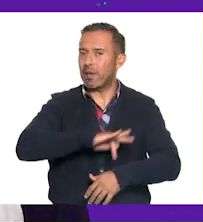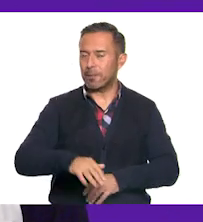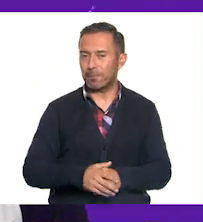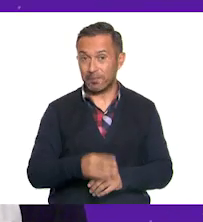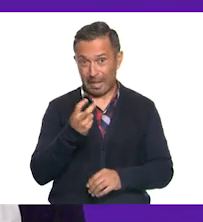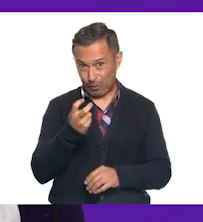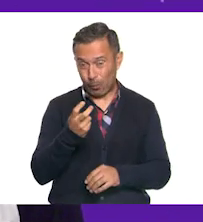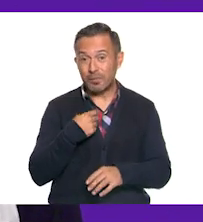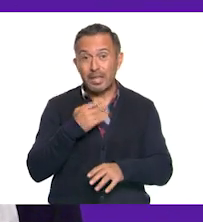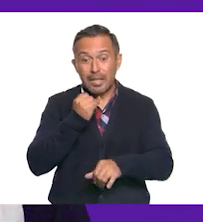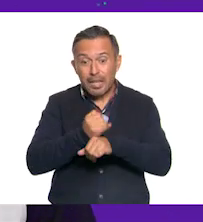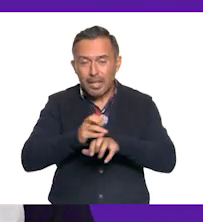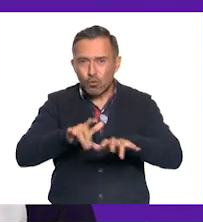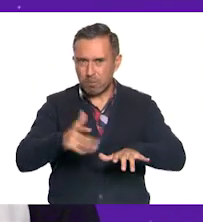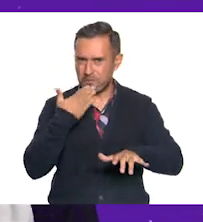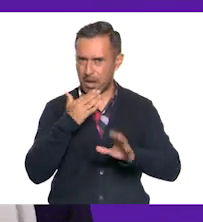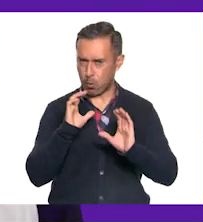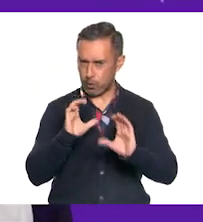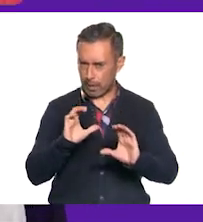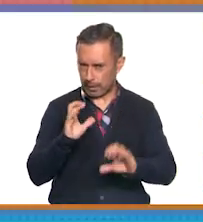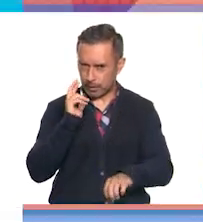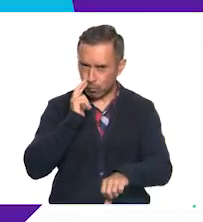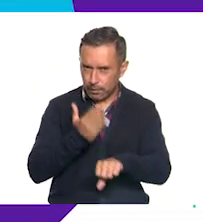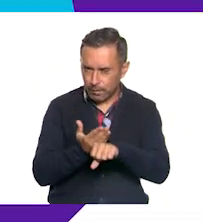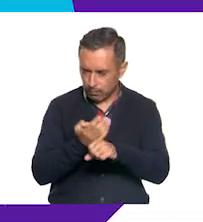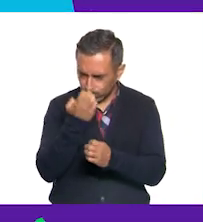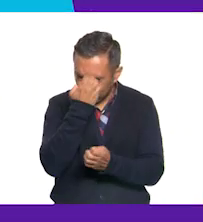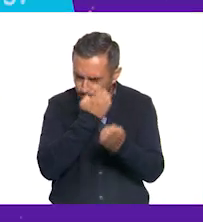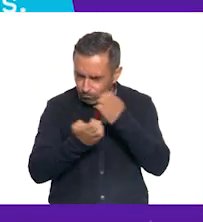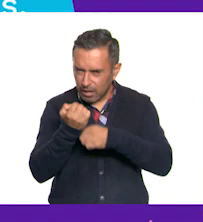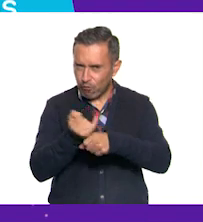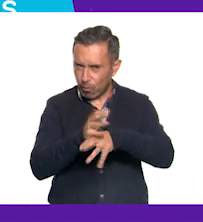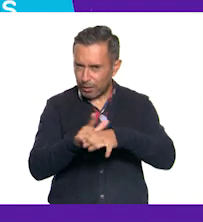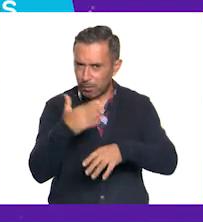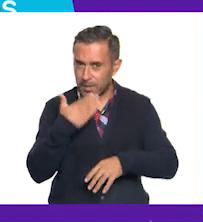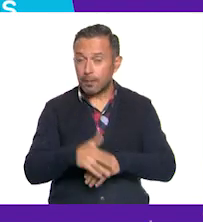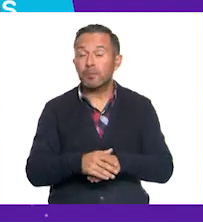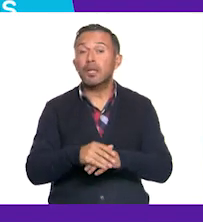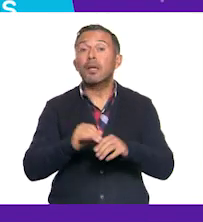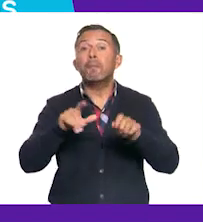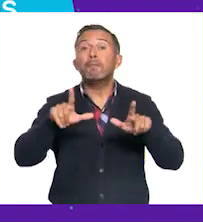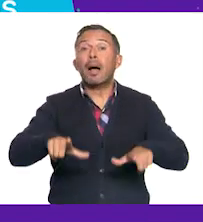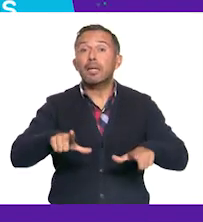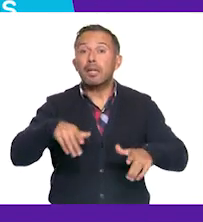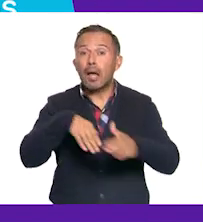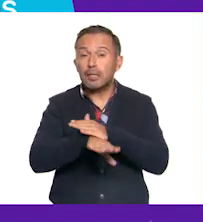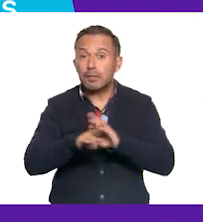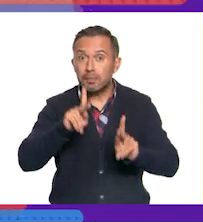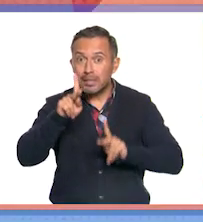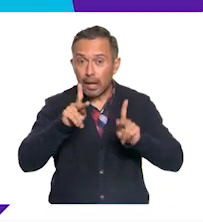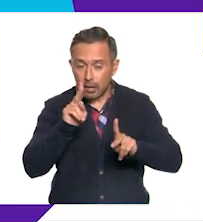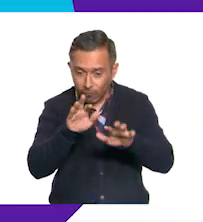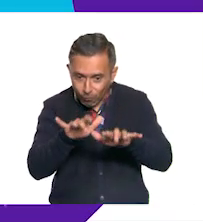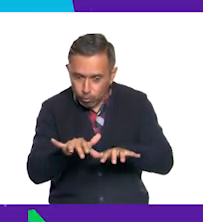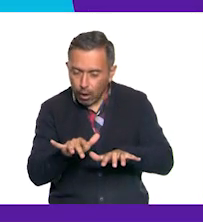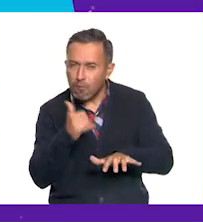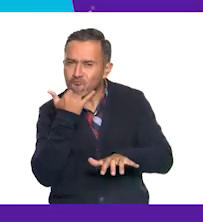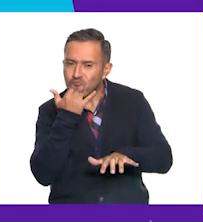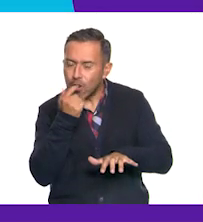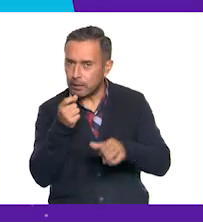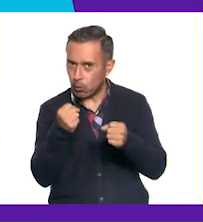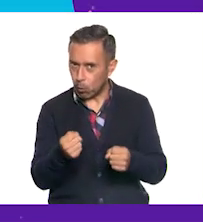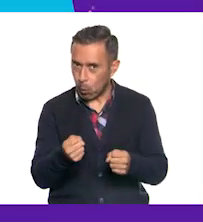de un cibernauta responsable, crítico e informado. Verifica que las páginas que visitas sean seguras.